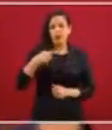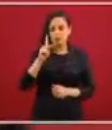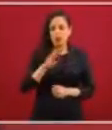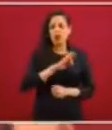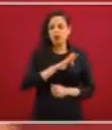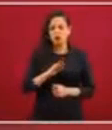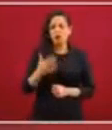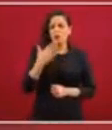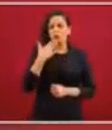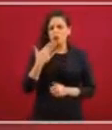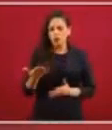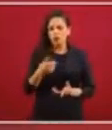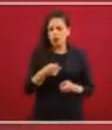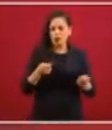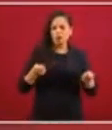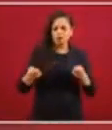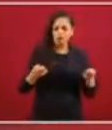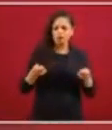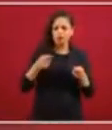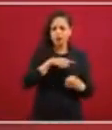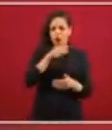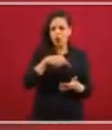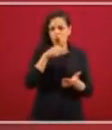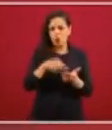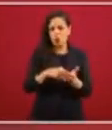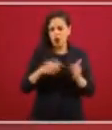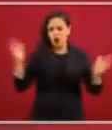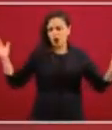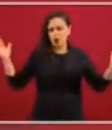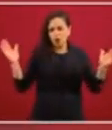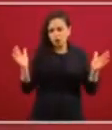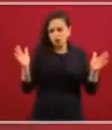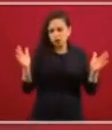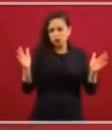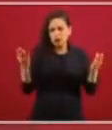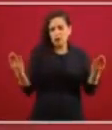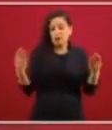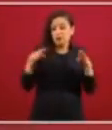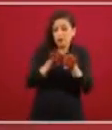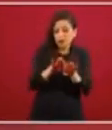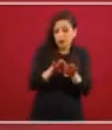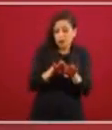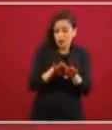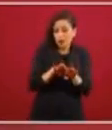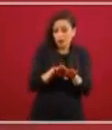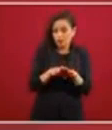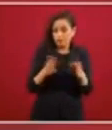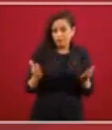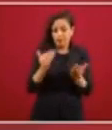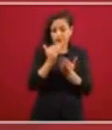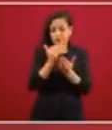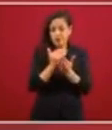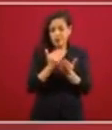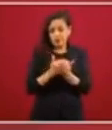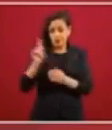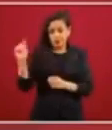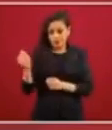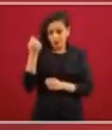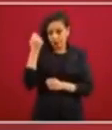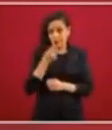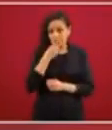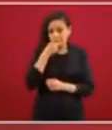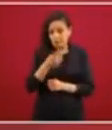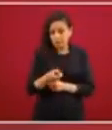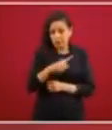manejable en un espacio físico cerrado. No olvidar que tenemos nuestro lineamiento técnico de prevención de COVID en espacios